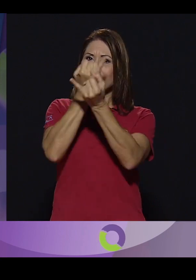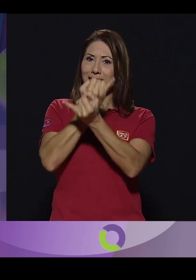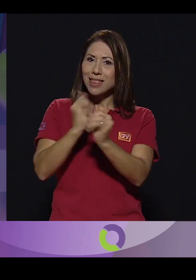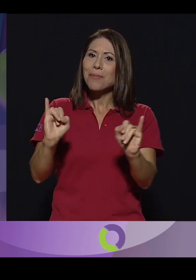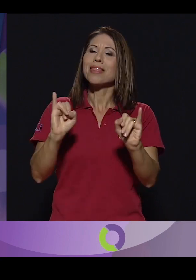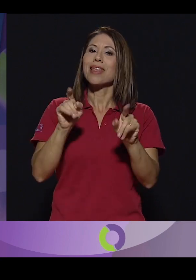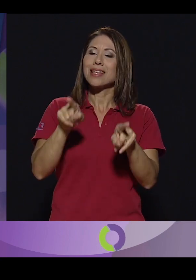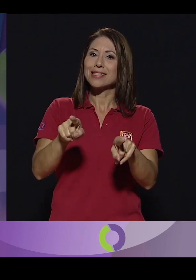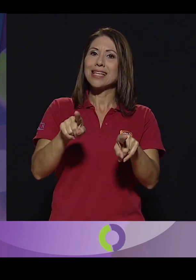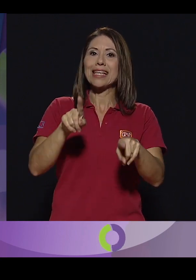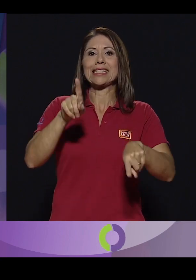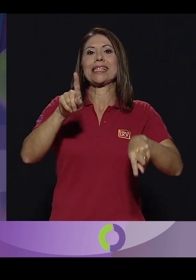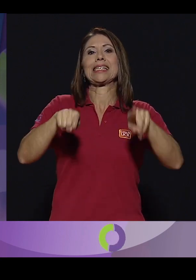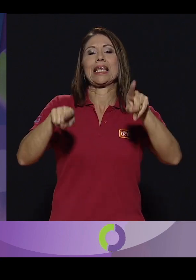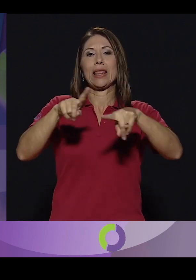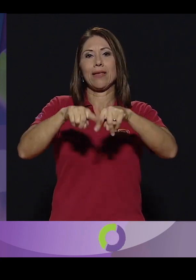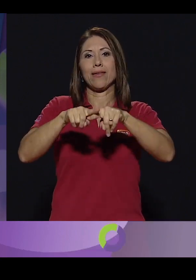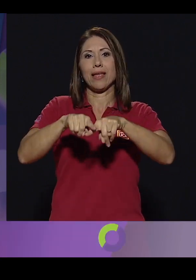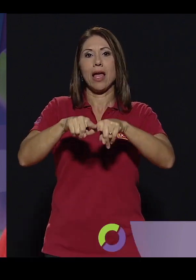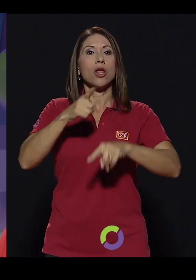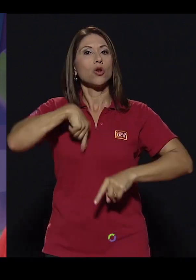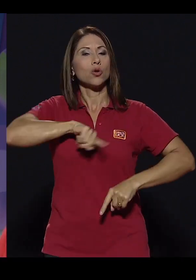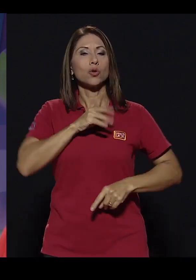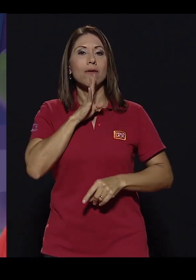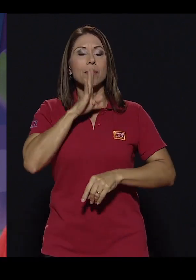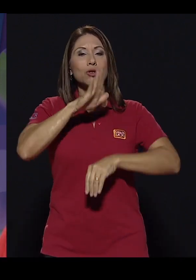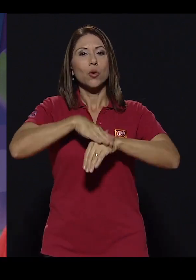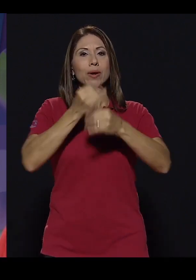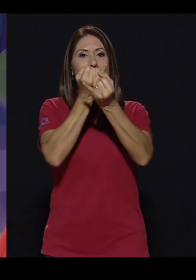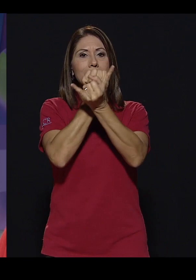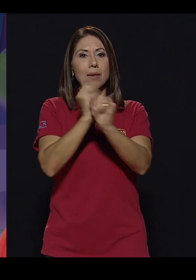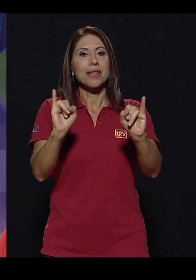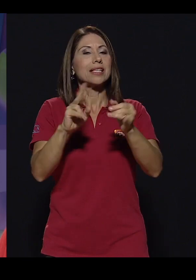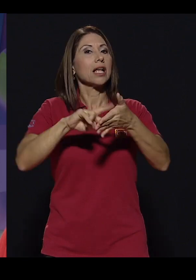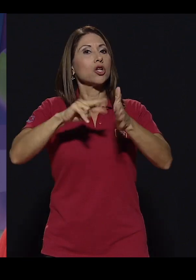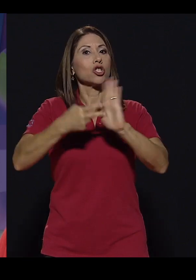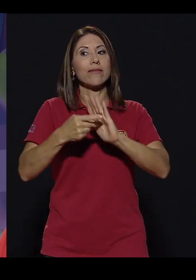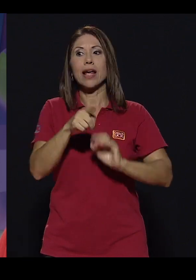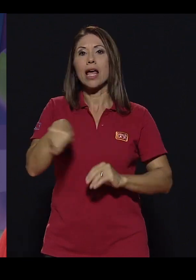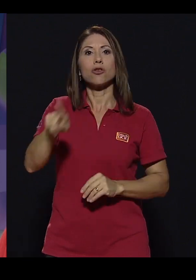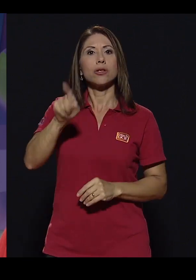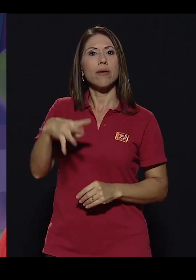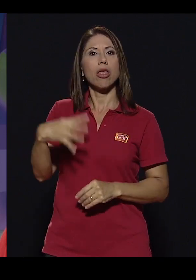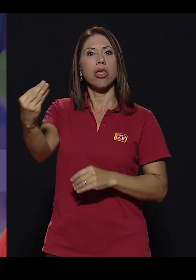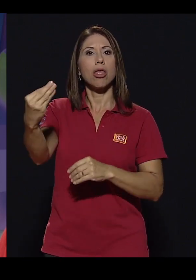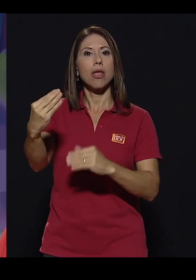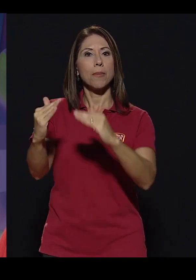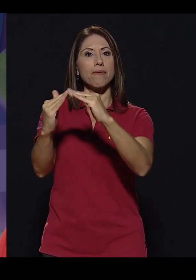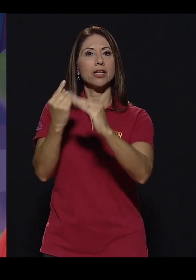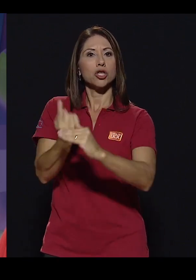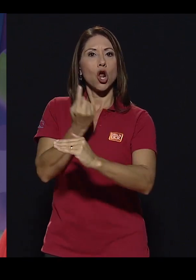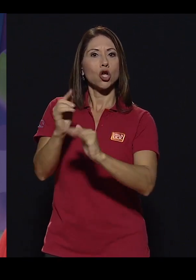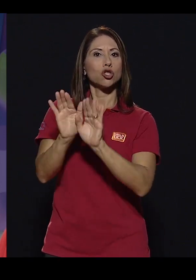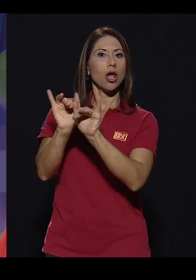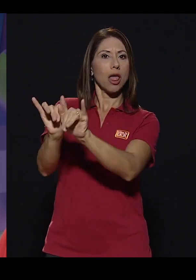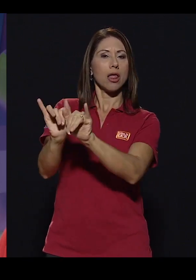es muy variable cuando hablamos de independencia no quiere decir de que se tienen que ir a vivir solos no necesariamente pero sí